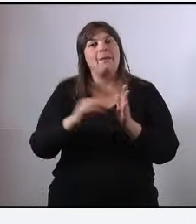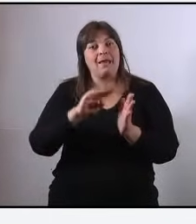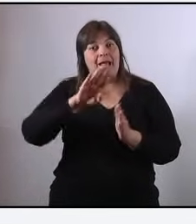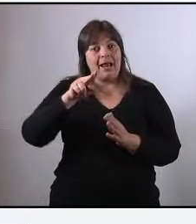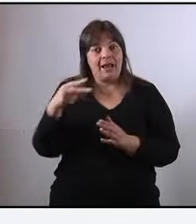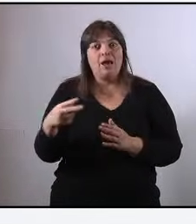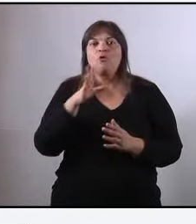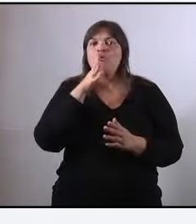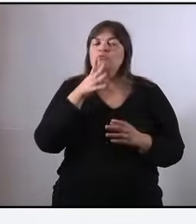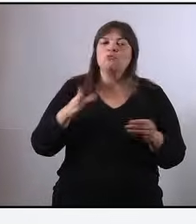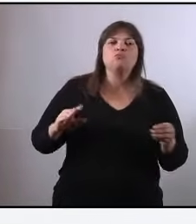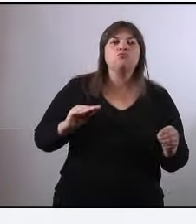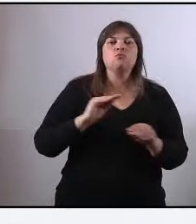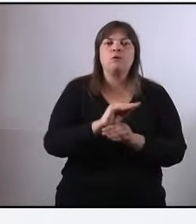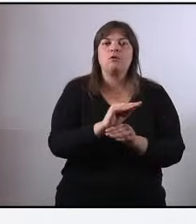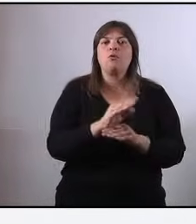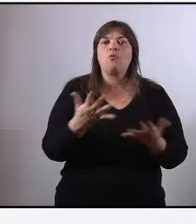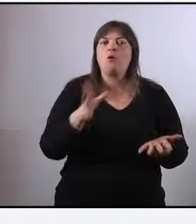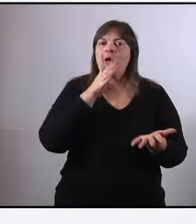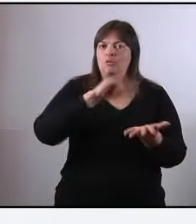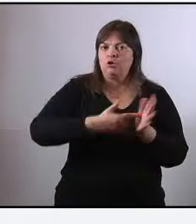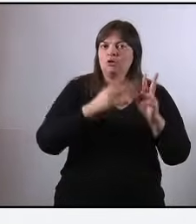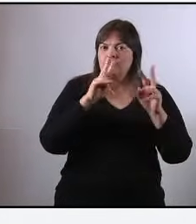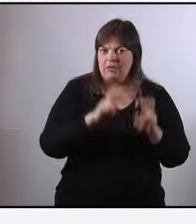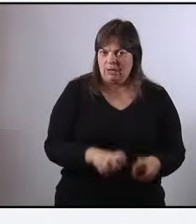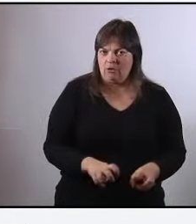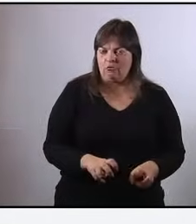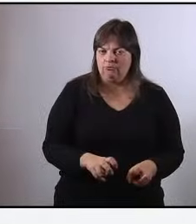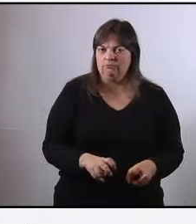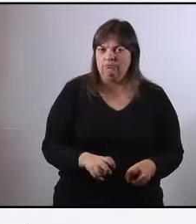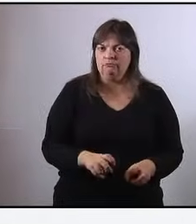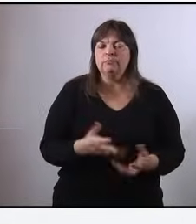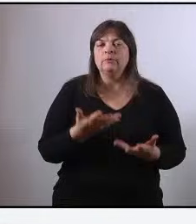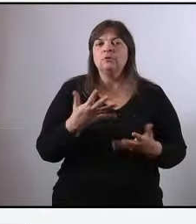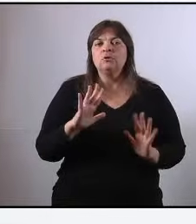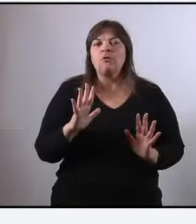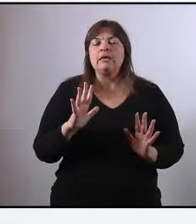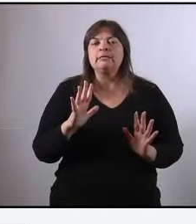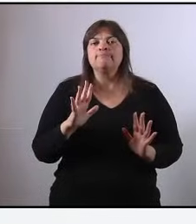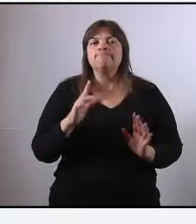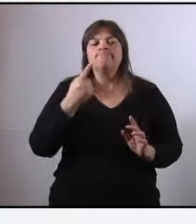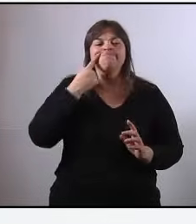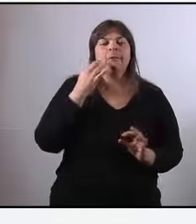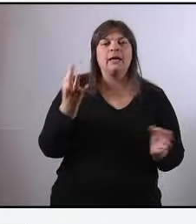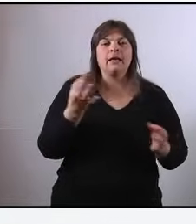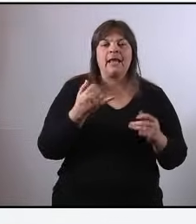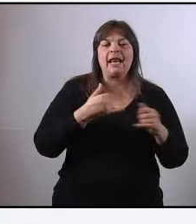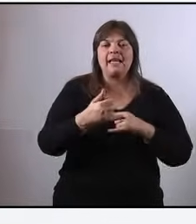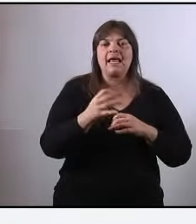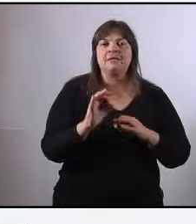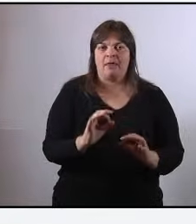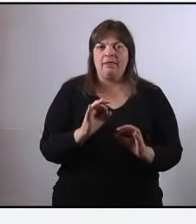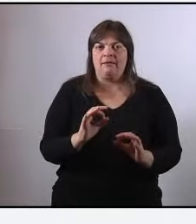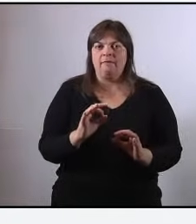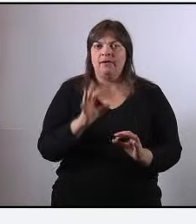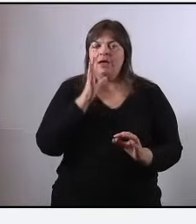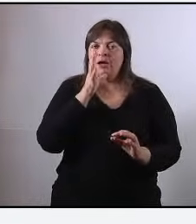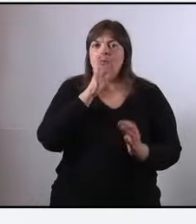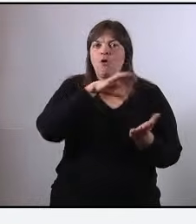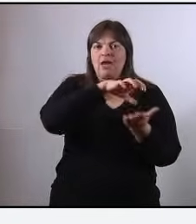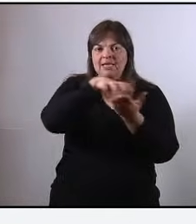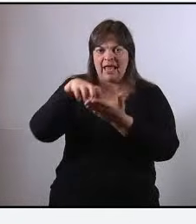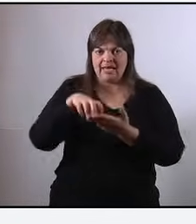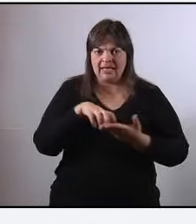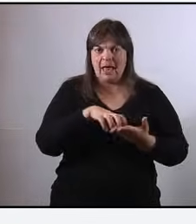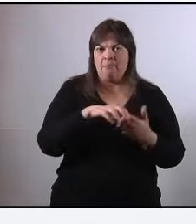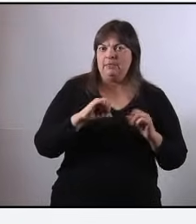para sufragar proyectos de investigación. Se contempla también una línea específica para las startups que,